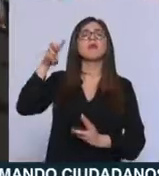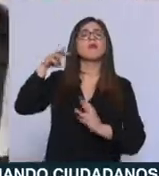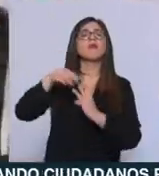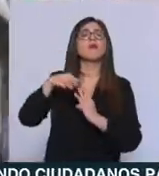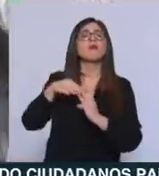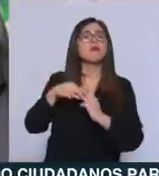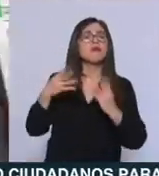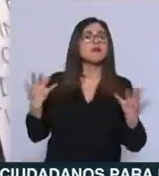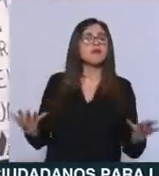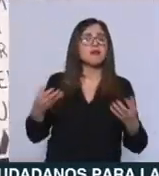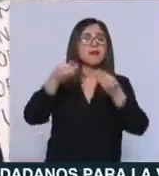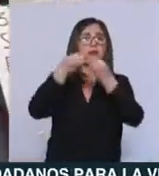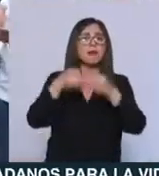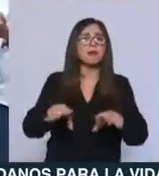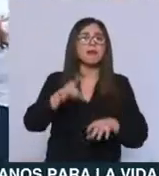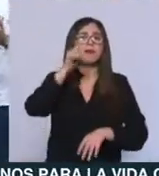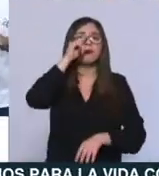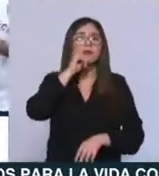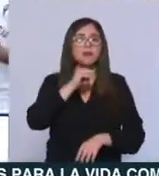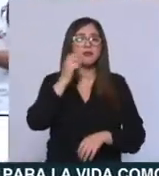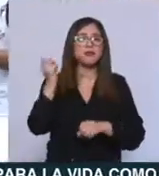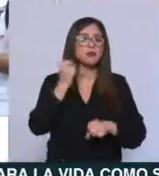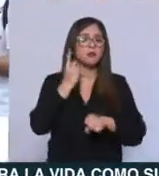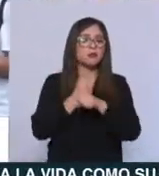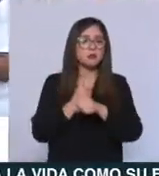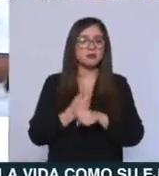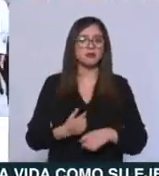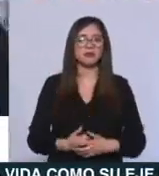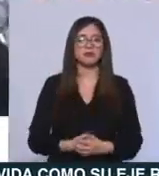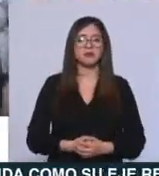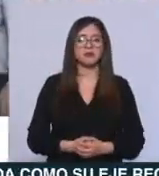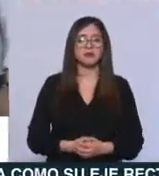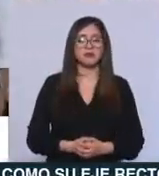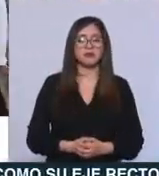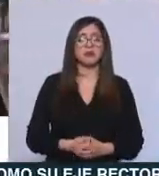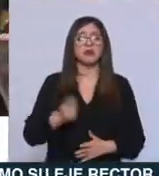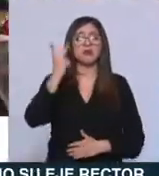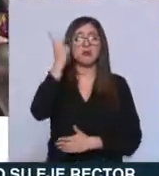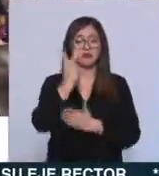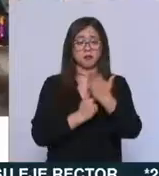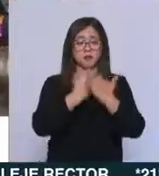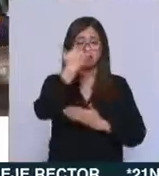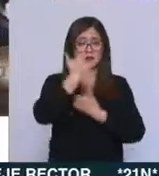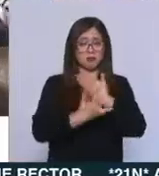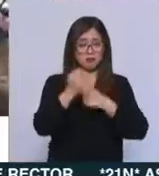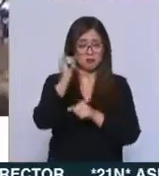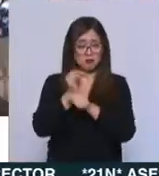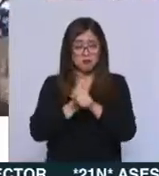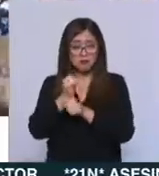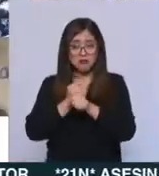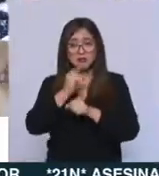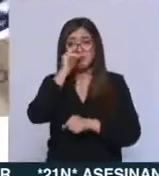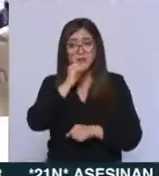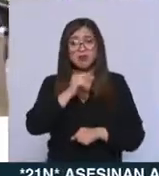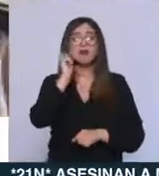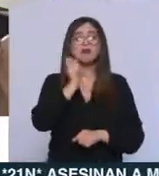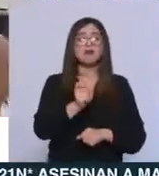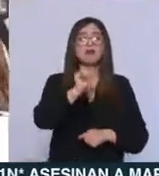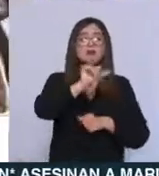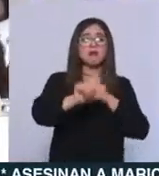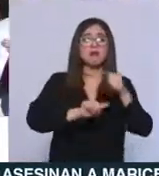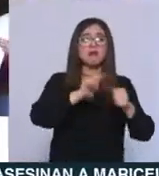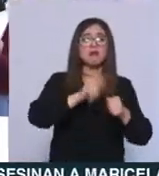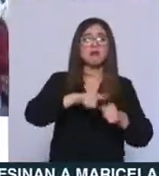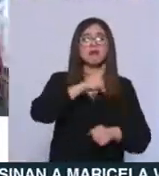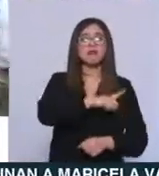tener diversas pérdidas. Hemos perdido proyectos de investigación, se ha tenido que sacrificar animales, se ha tenido